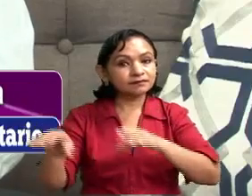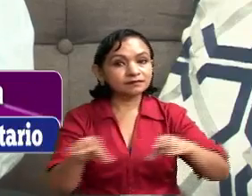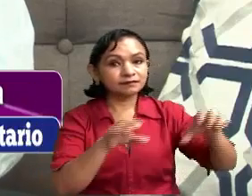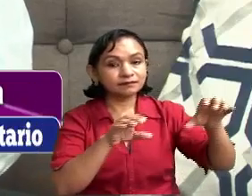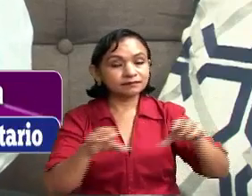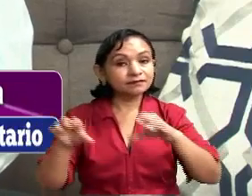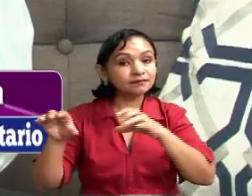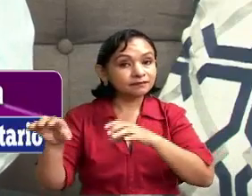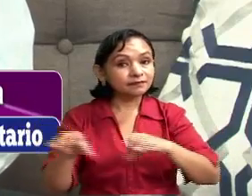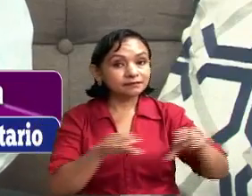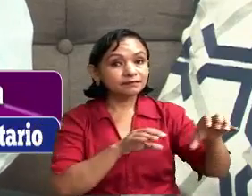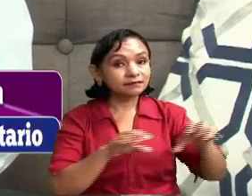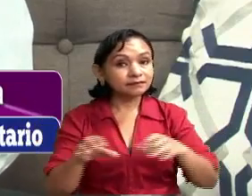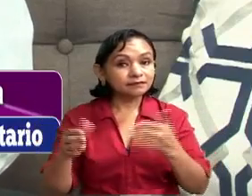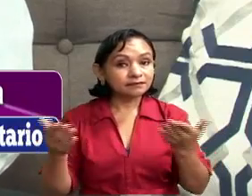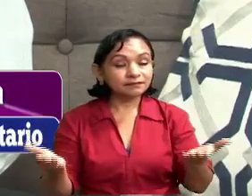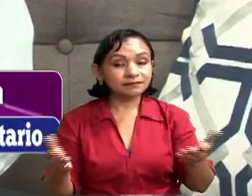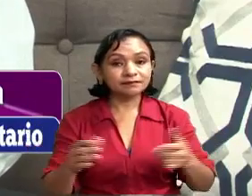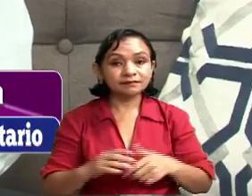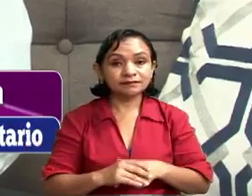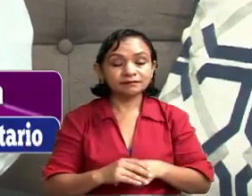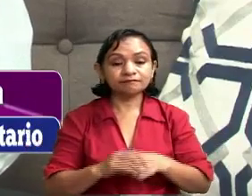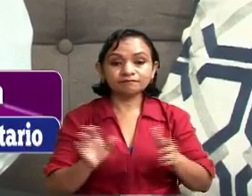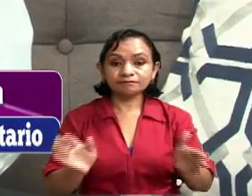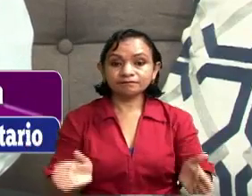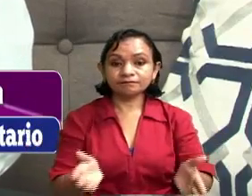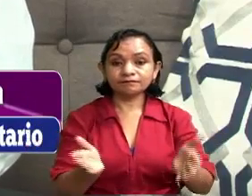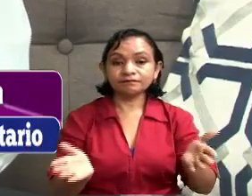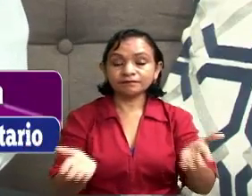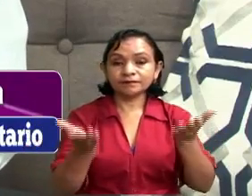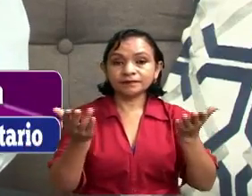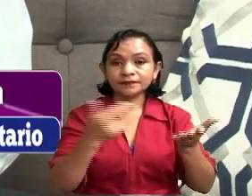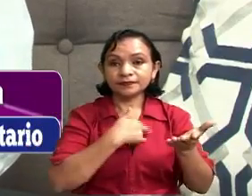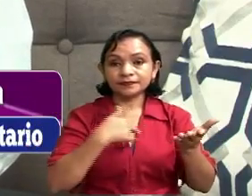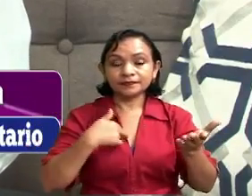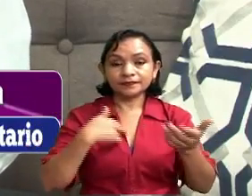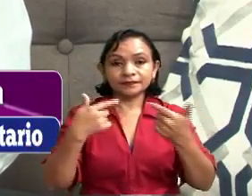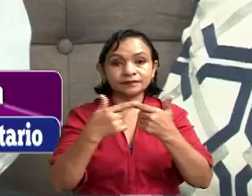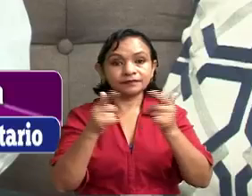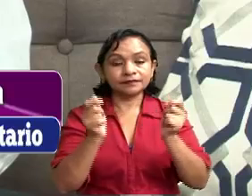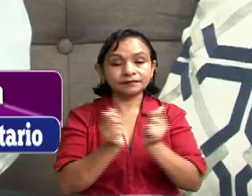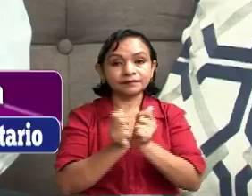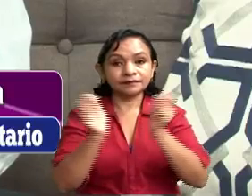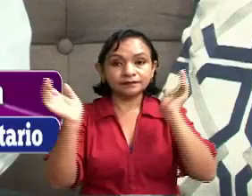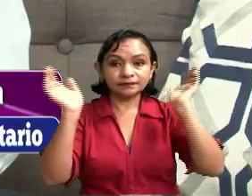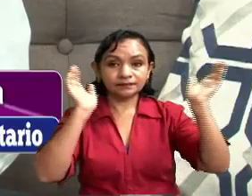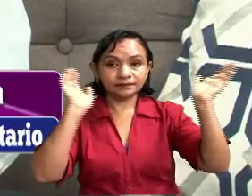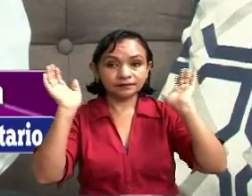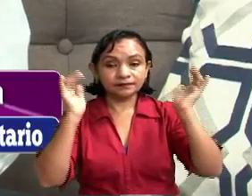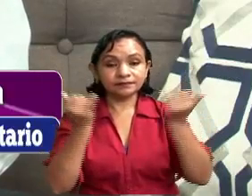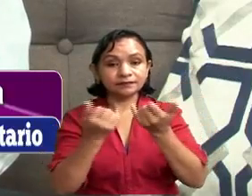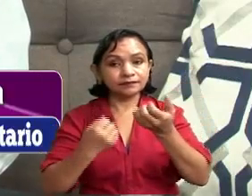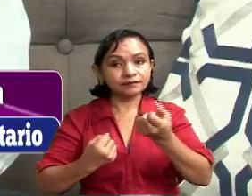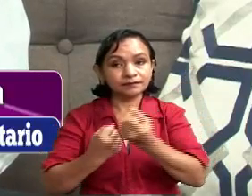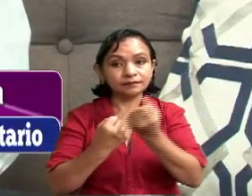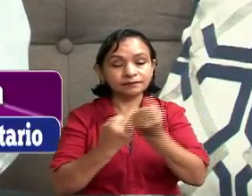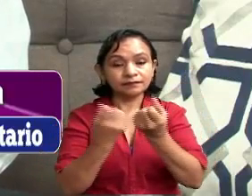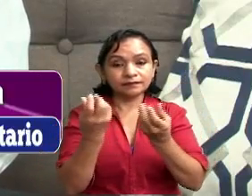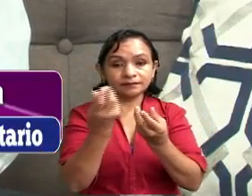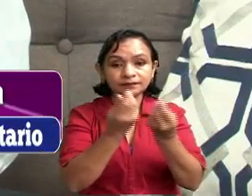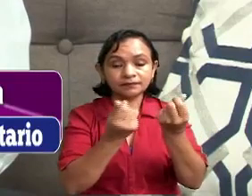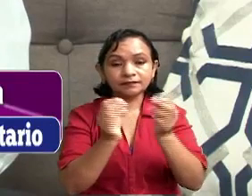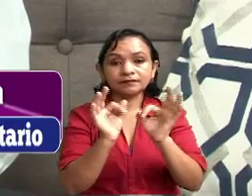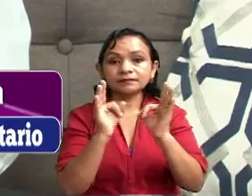de actividades promueven el sector comercial y además contribuyen a la economía